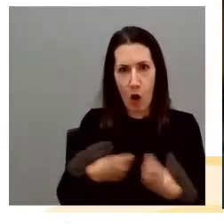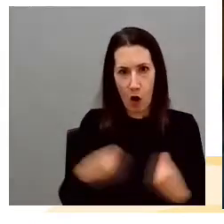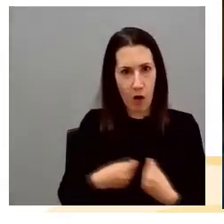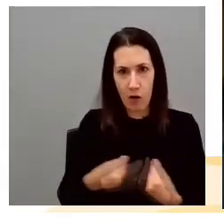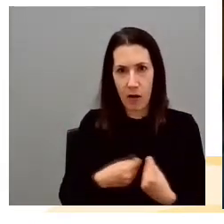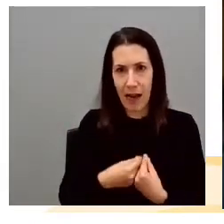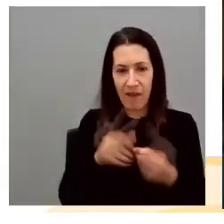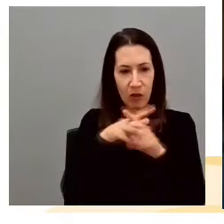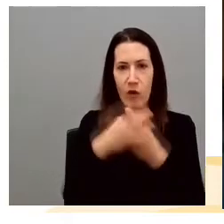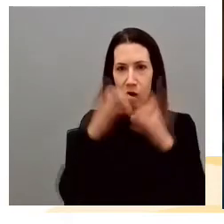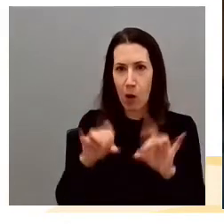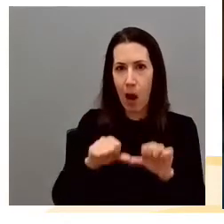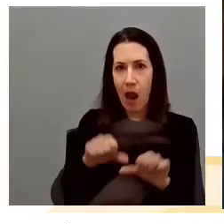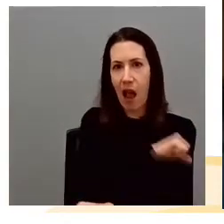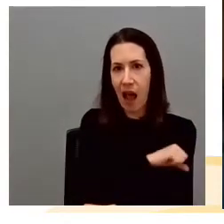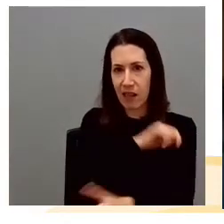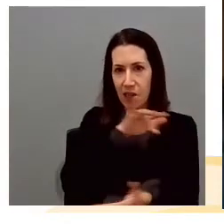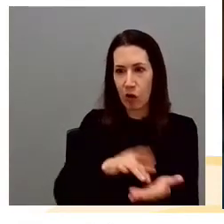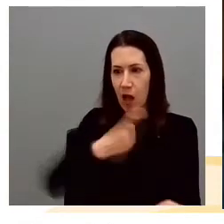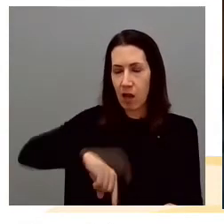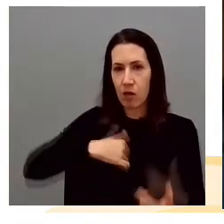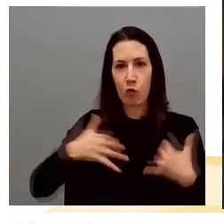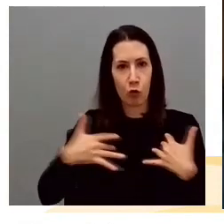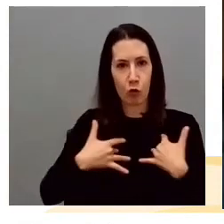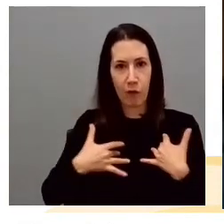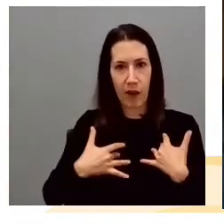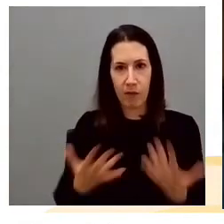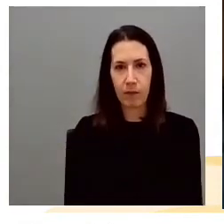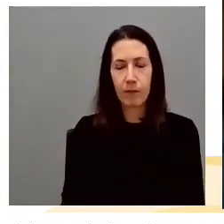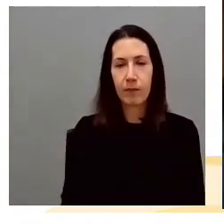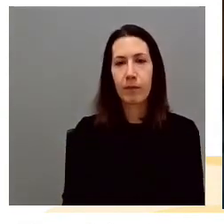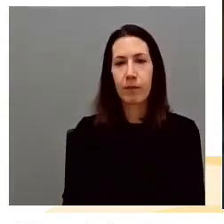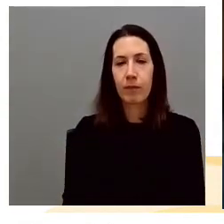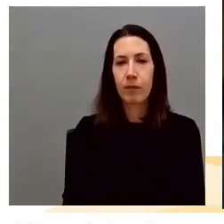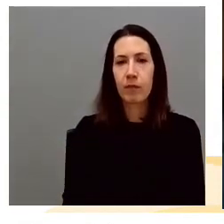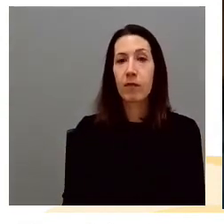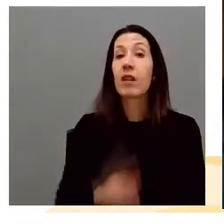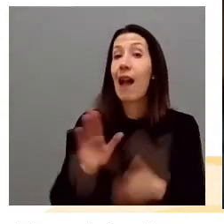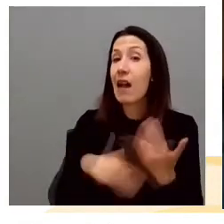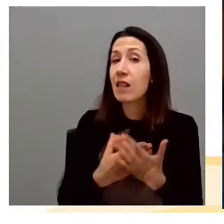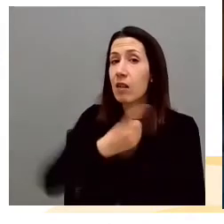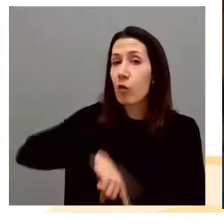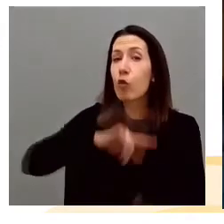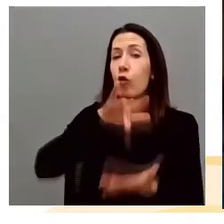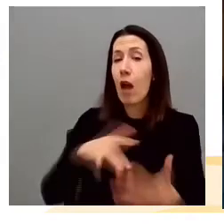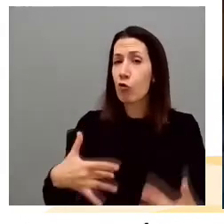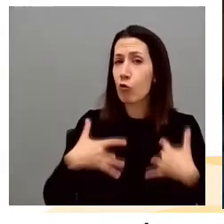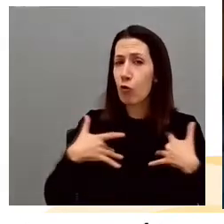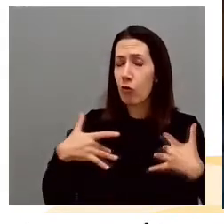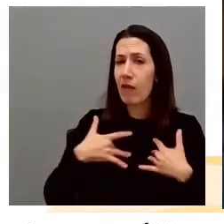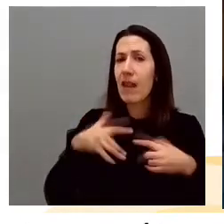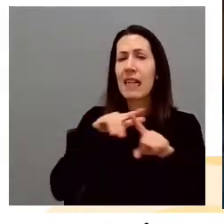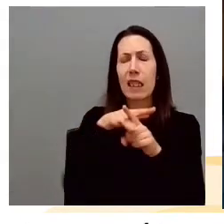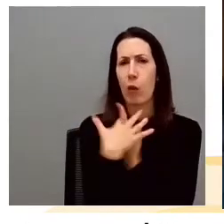sea la española, como queremos que sea España. Hemos padecido situaciones que no eran